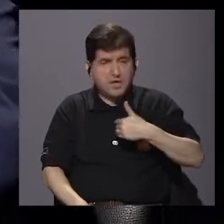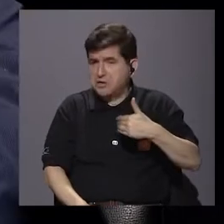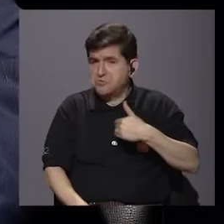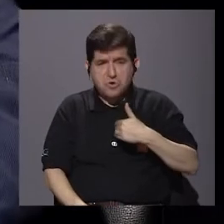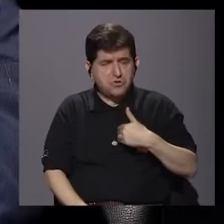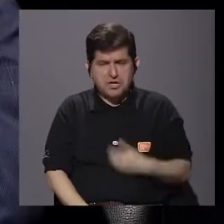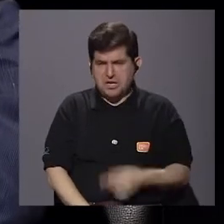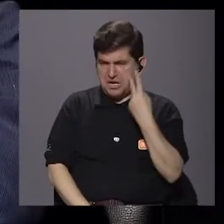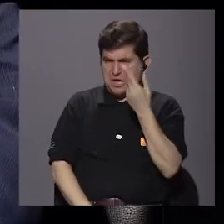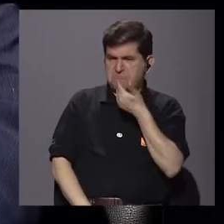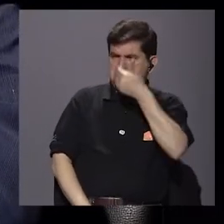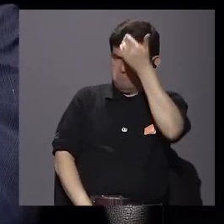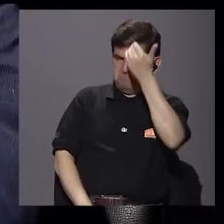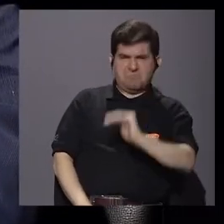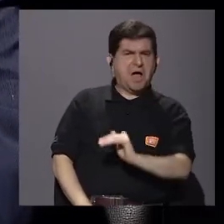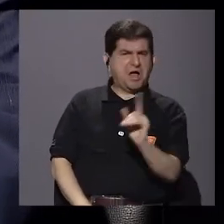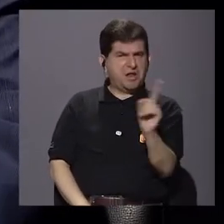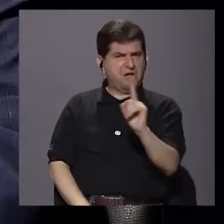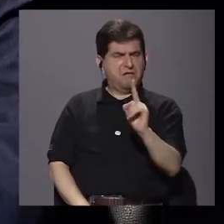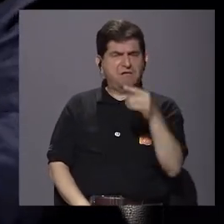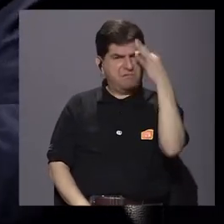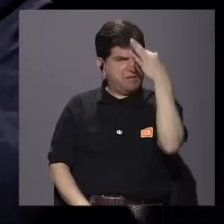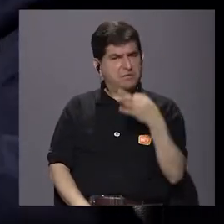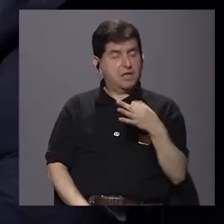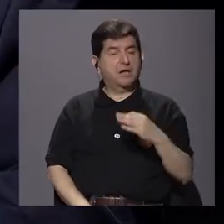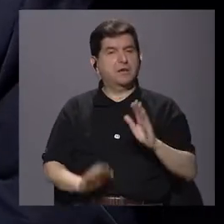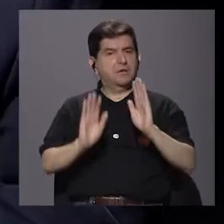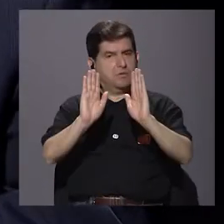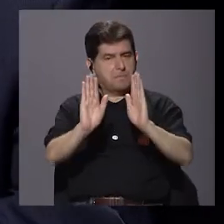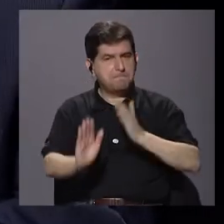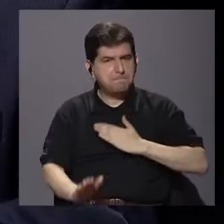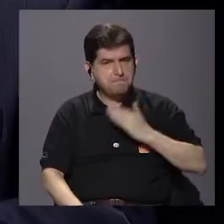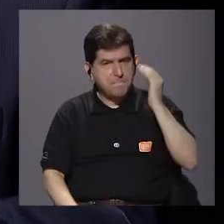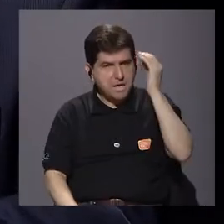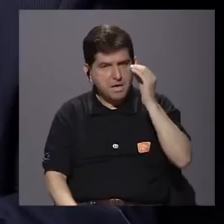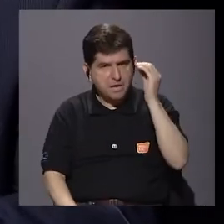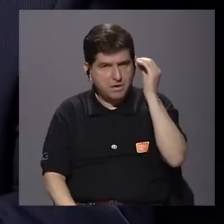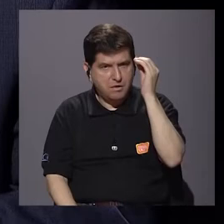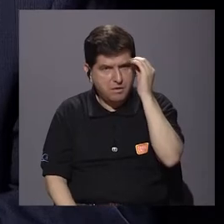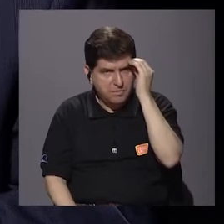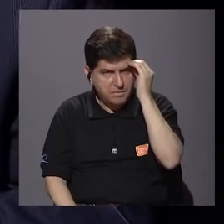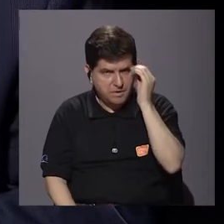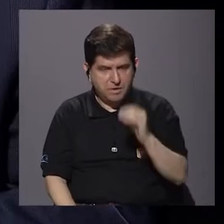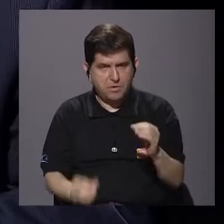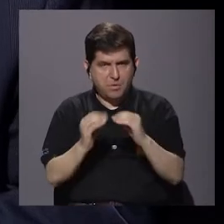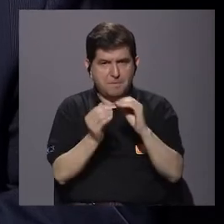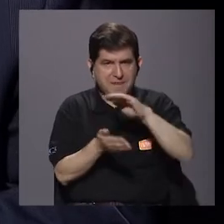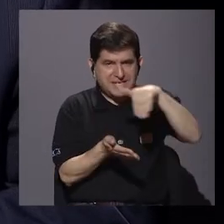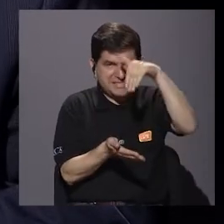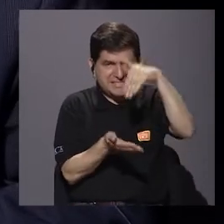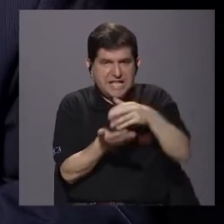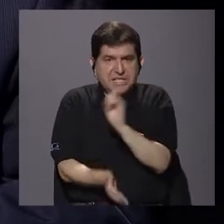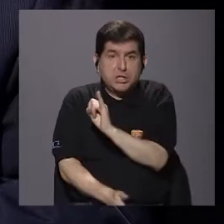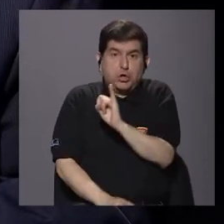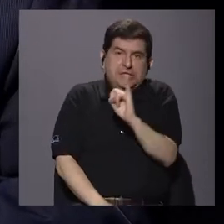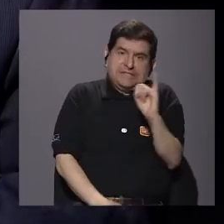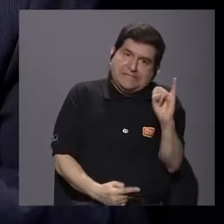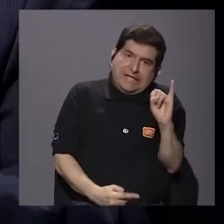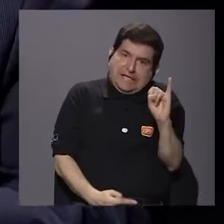satanizar una posición ahora desde mi posición que es más de centroizquierda